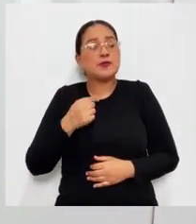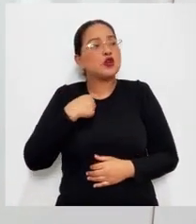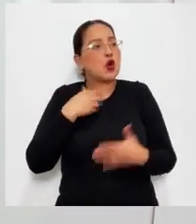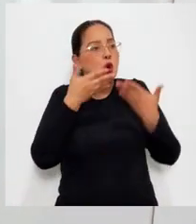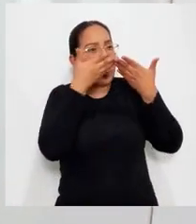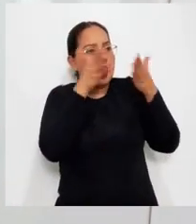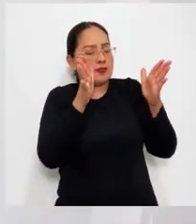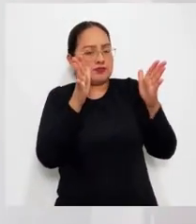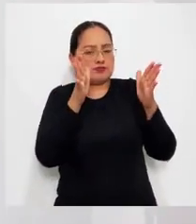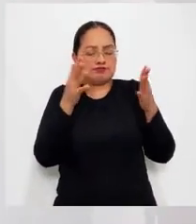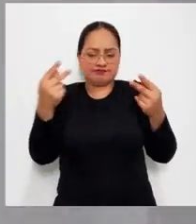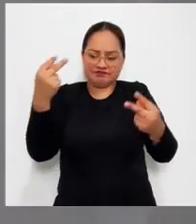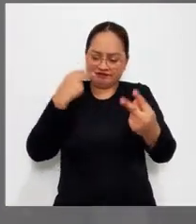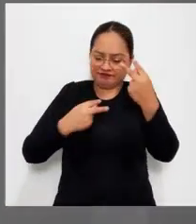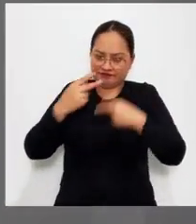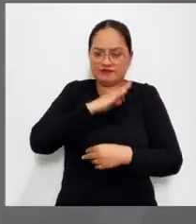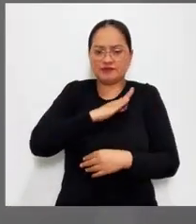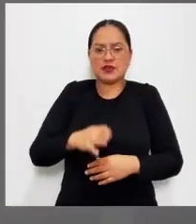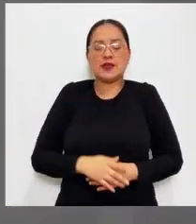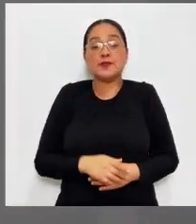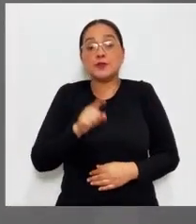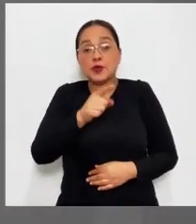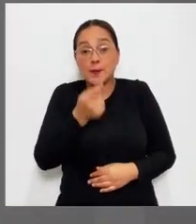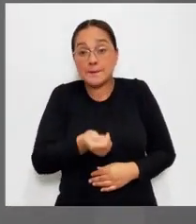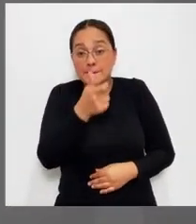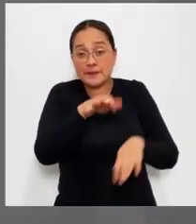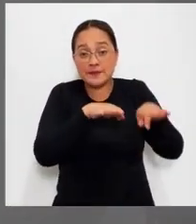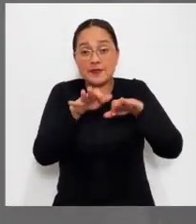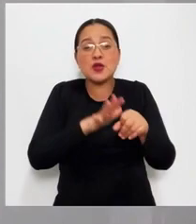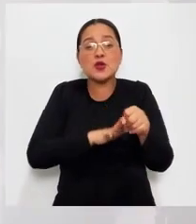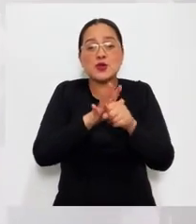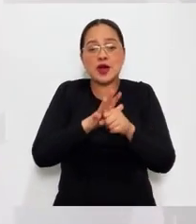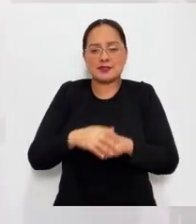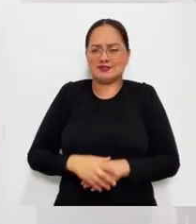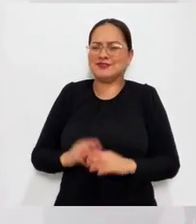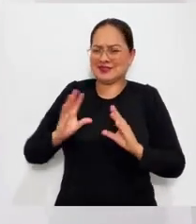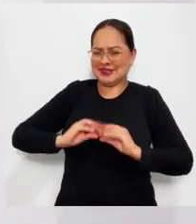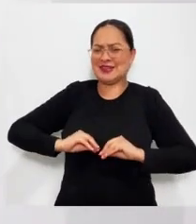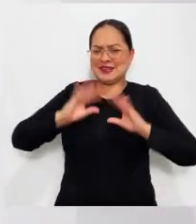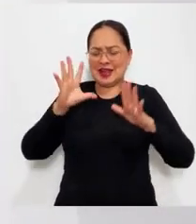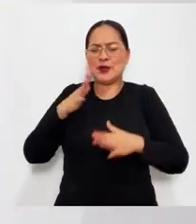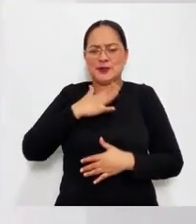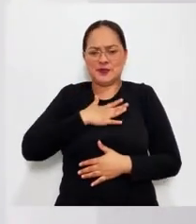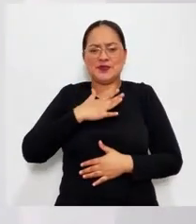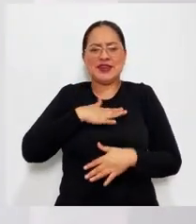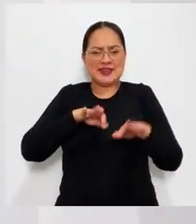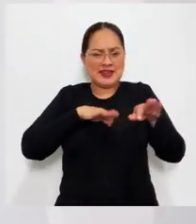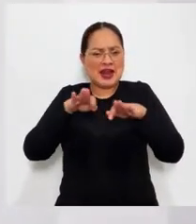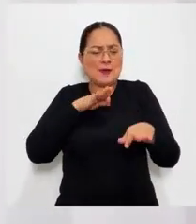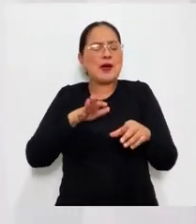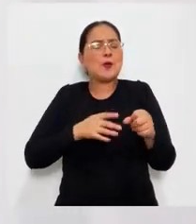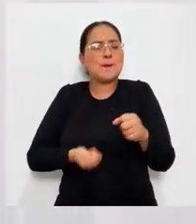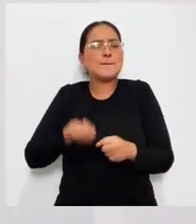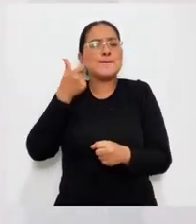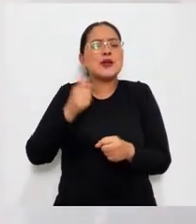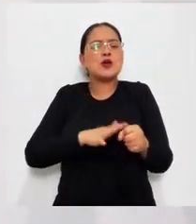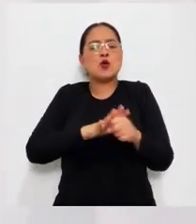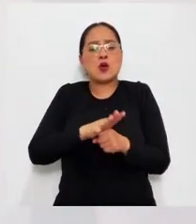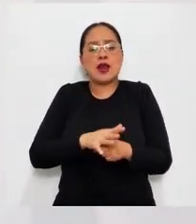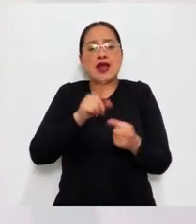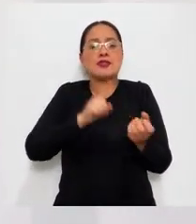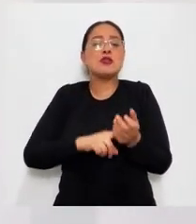auténtica? Que soy transparente. ¿Recuerdas cuál fue tu primer empleo? Sí, claro que sí. Mi primer trabajo